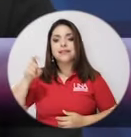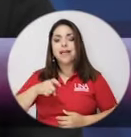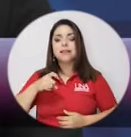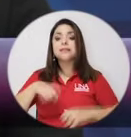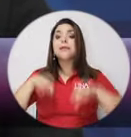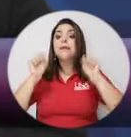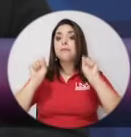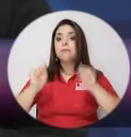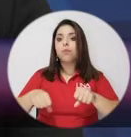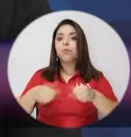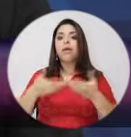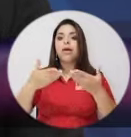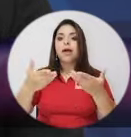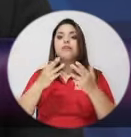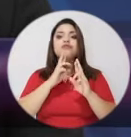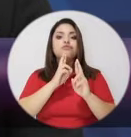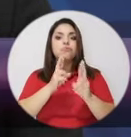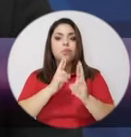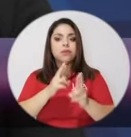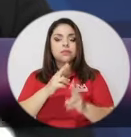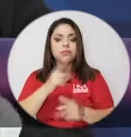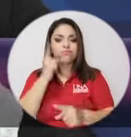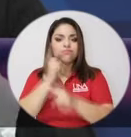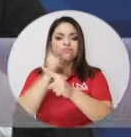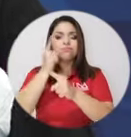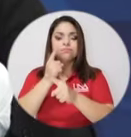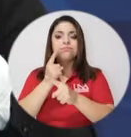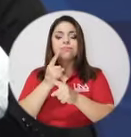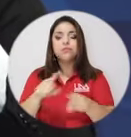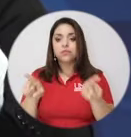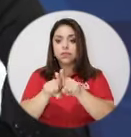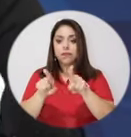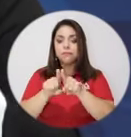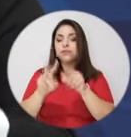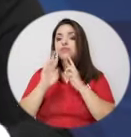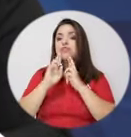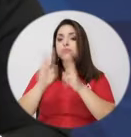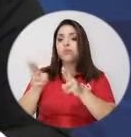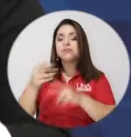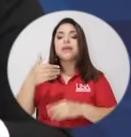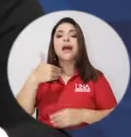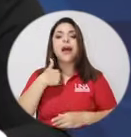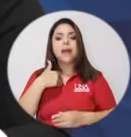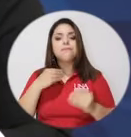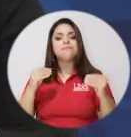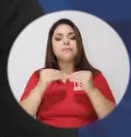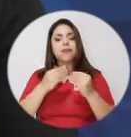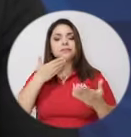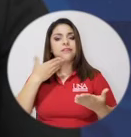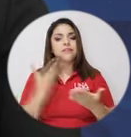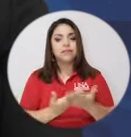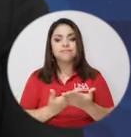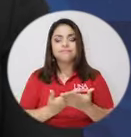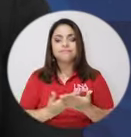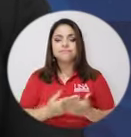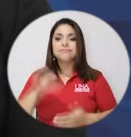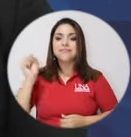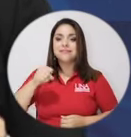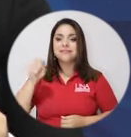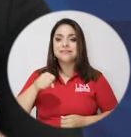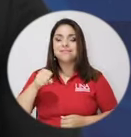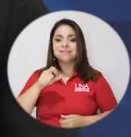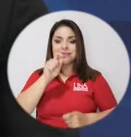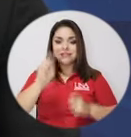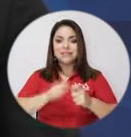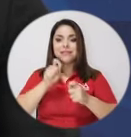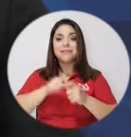medida que analicen apropiadamente las necesidades y puedan dar no solamente una respuesta oportuna y adecuada, sino también una respuesta que tenga un